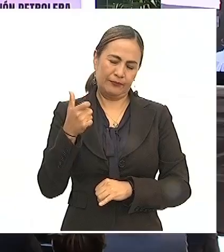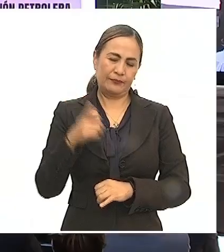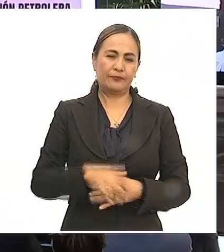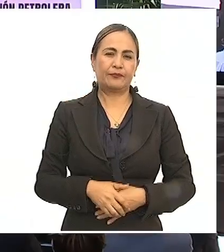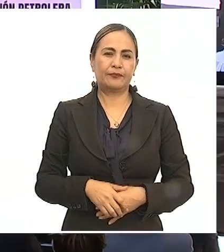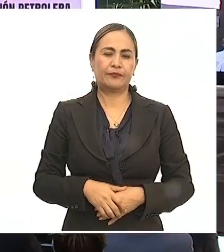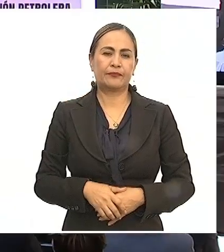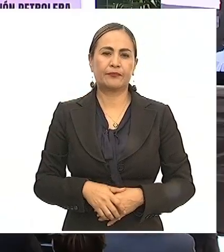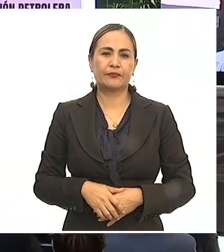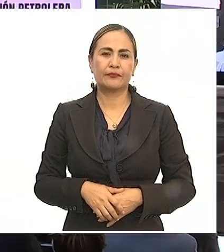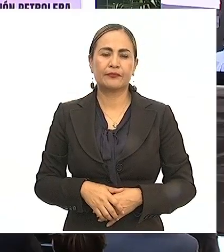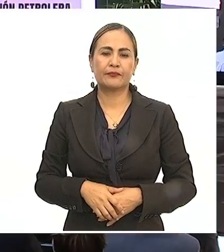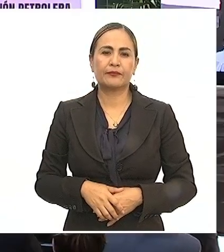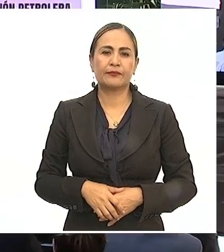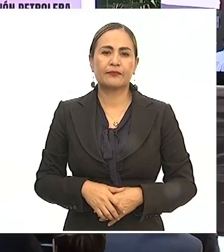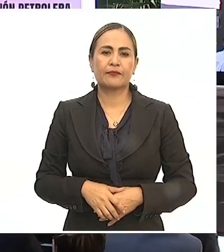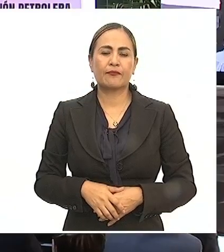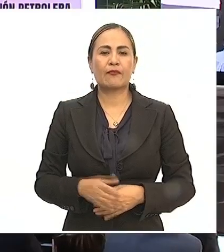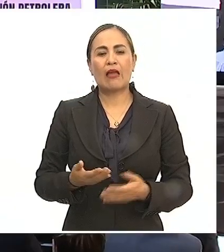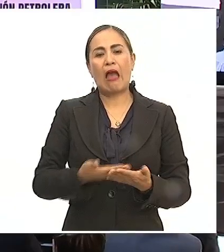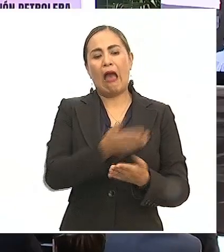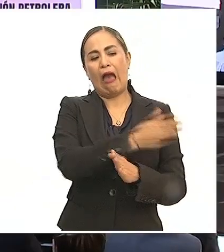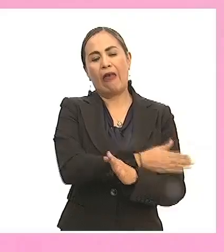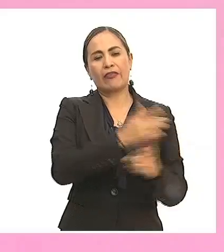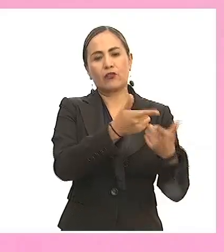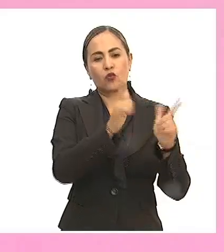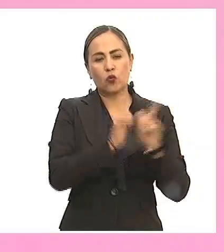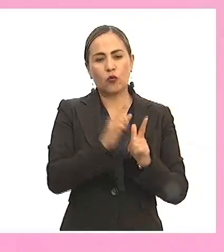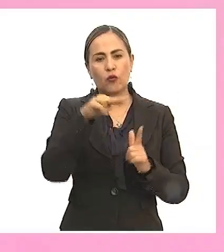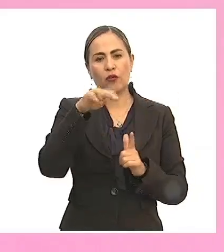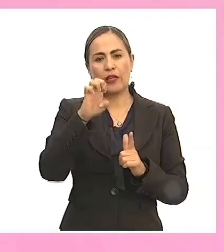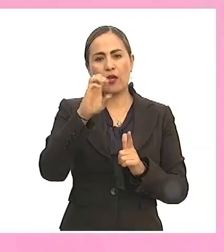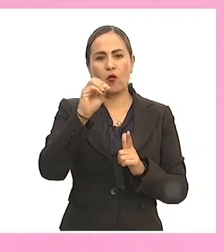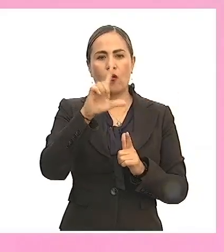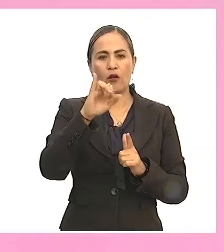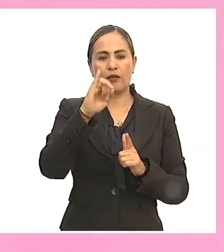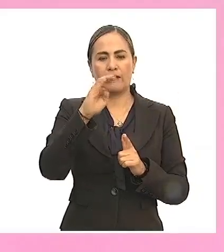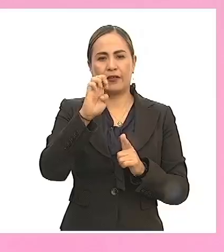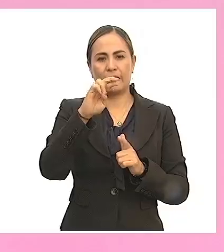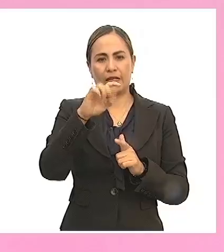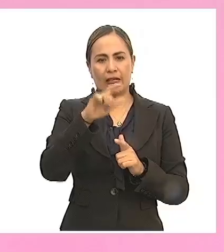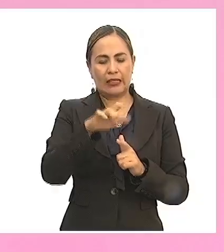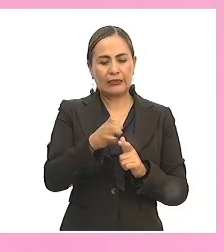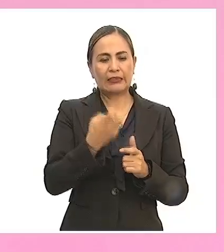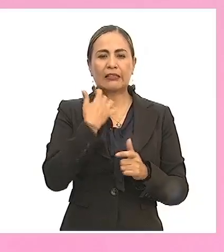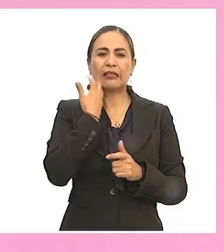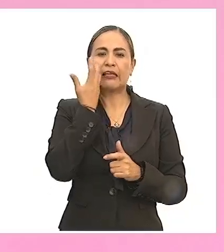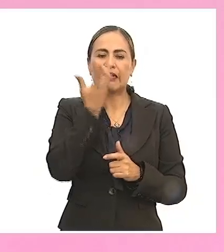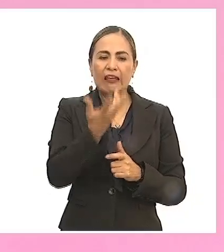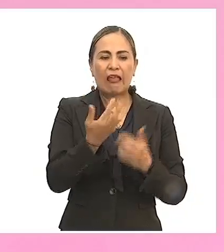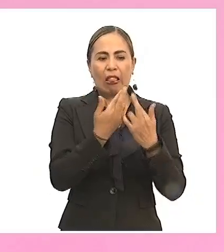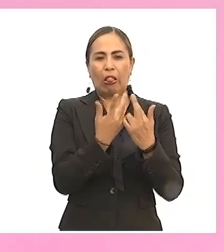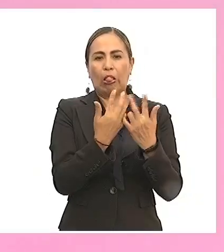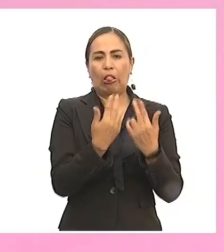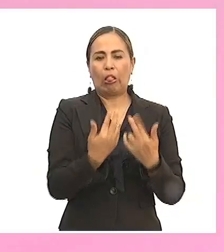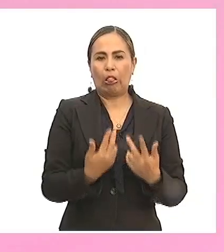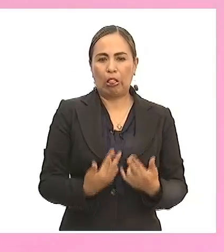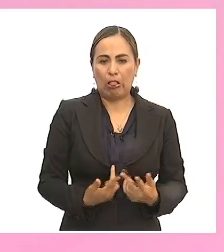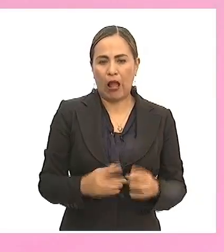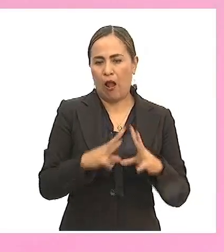contrario a los neoliberales que querían quebrarla, que era la